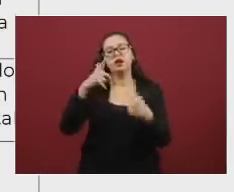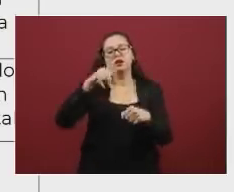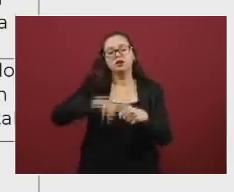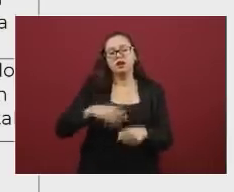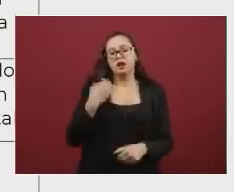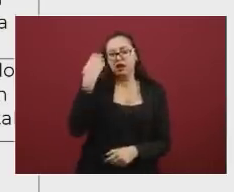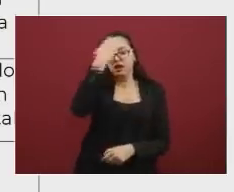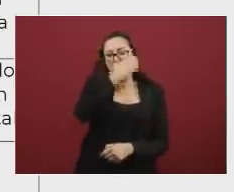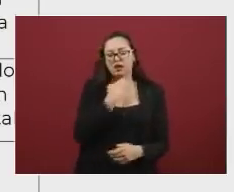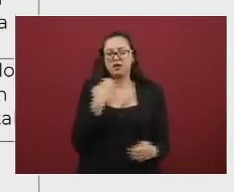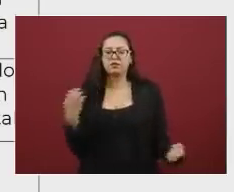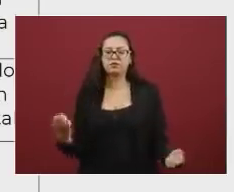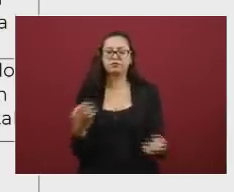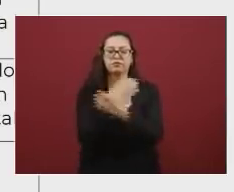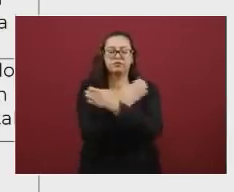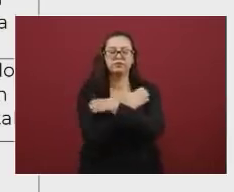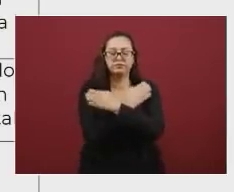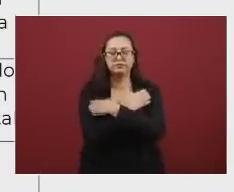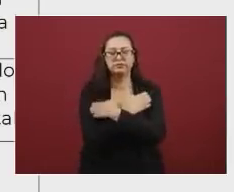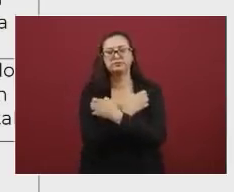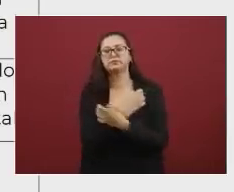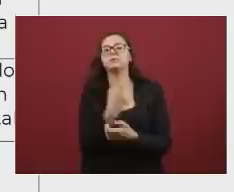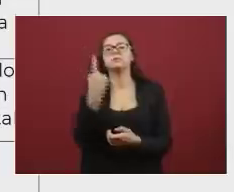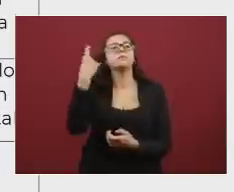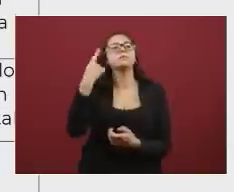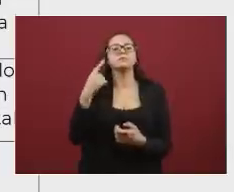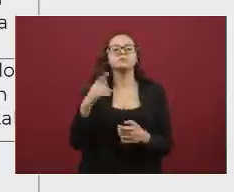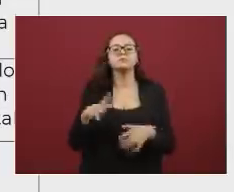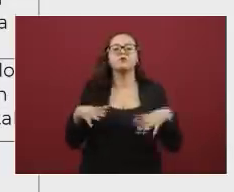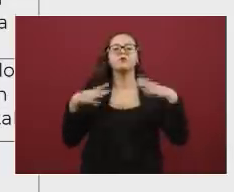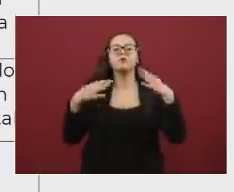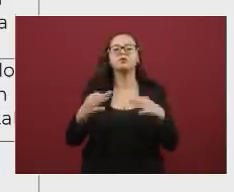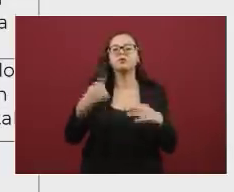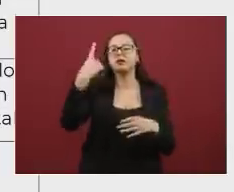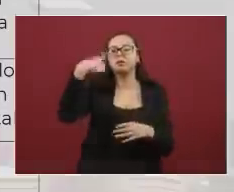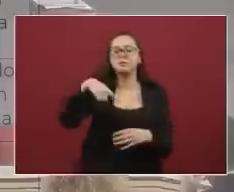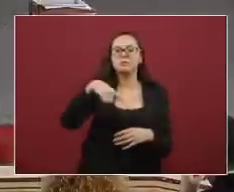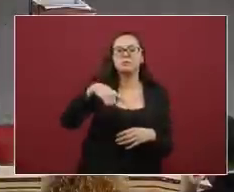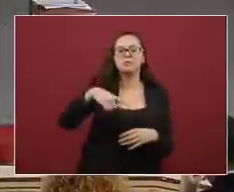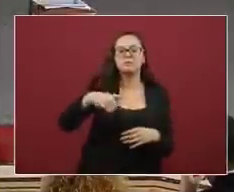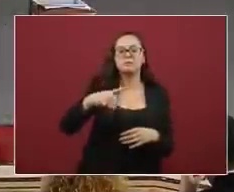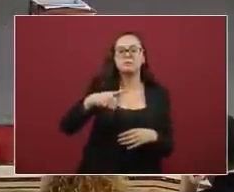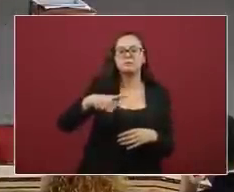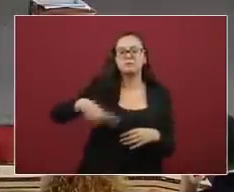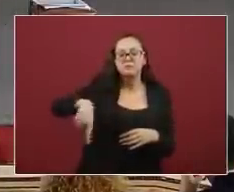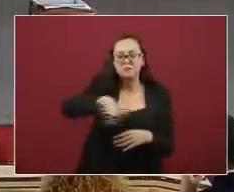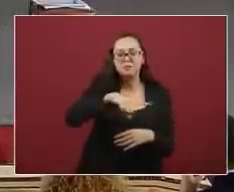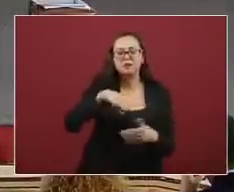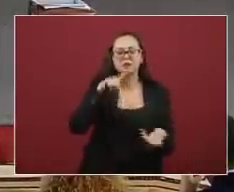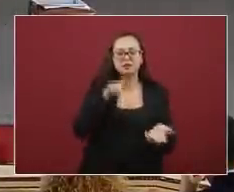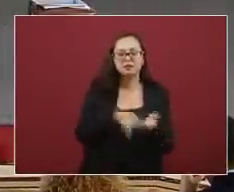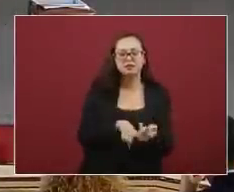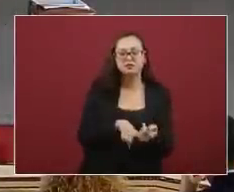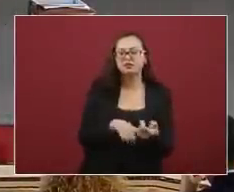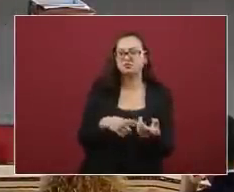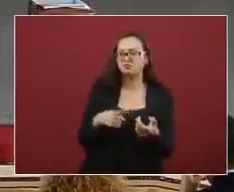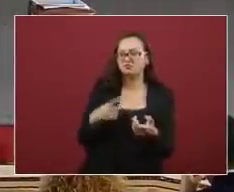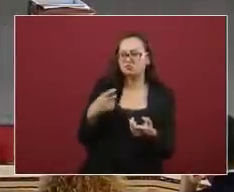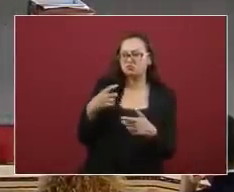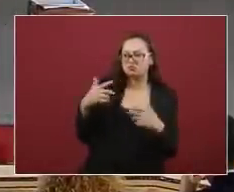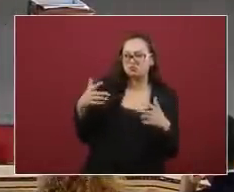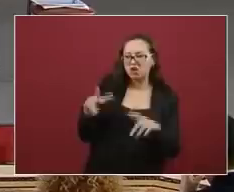una evaluación coercitiva de los maestros y de las maestras. Este instituto